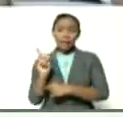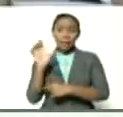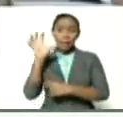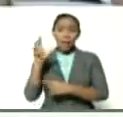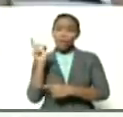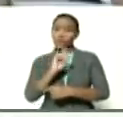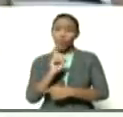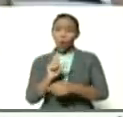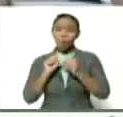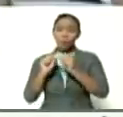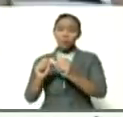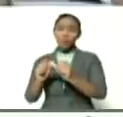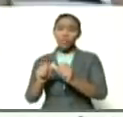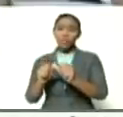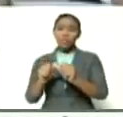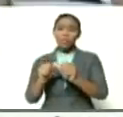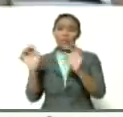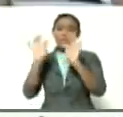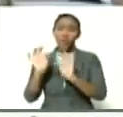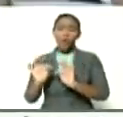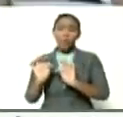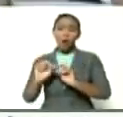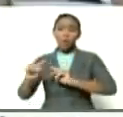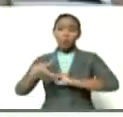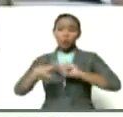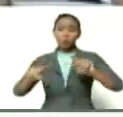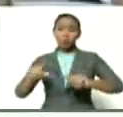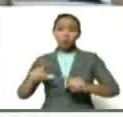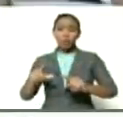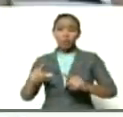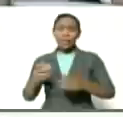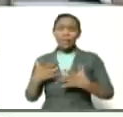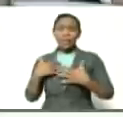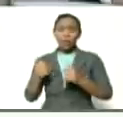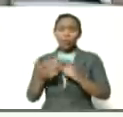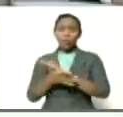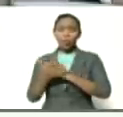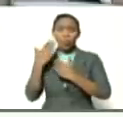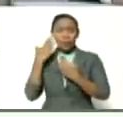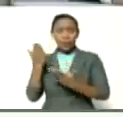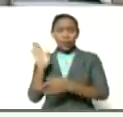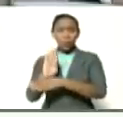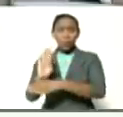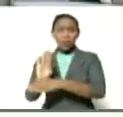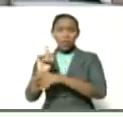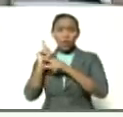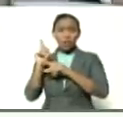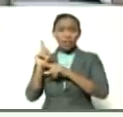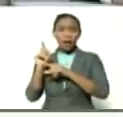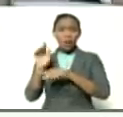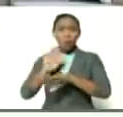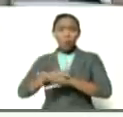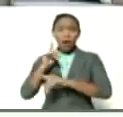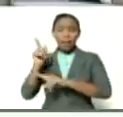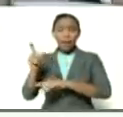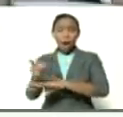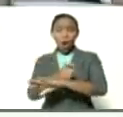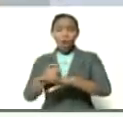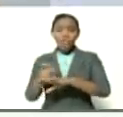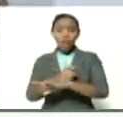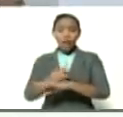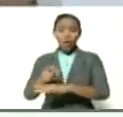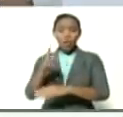quien no mantenemos ningún tipo de coordinación epidemiológica, sanitaria, a la cual está obligada el gobierno de